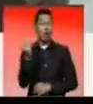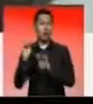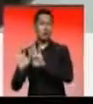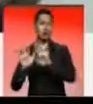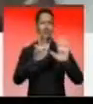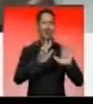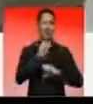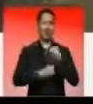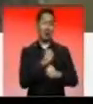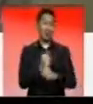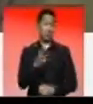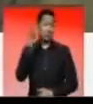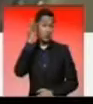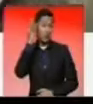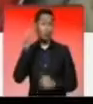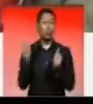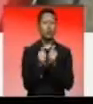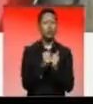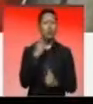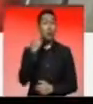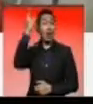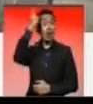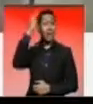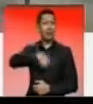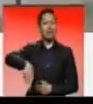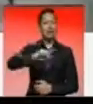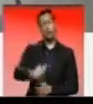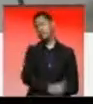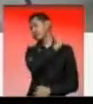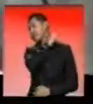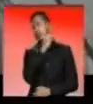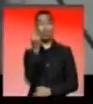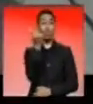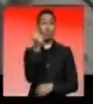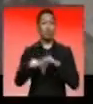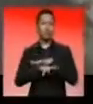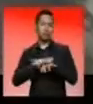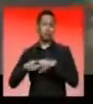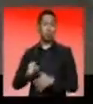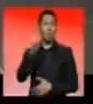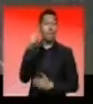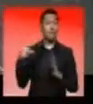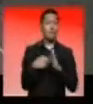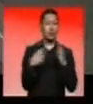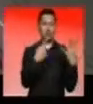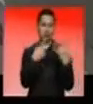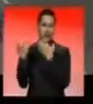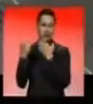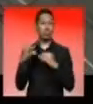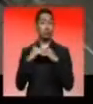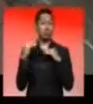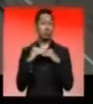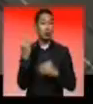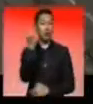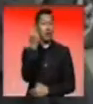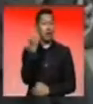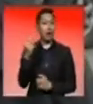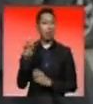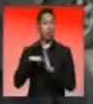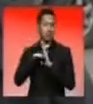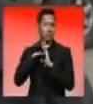años, cuando junto a sus padres fueron asaltados para arrebatarles $1,600 que habían retirado de una agencia